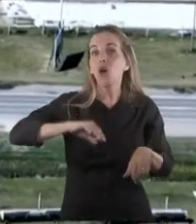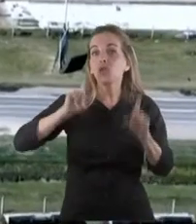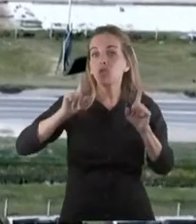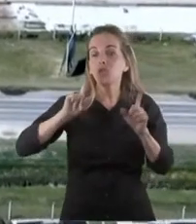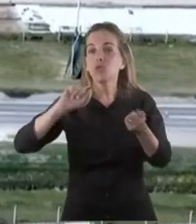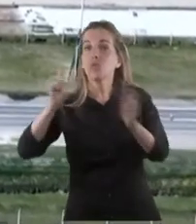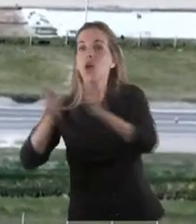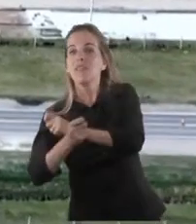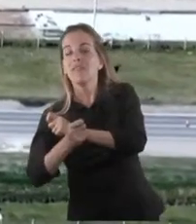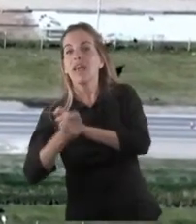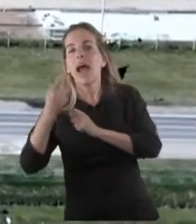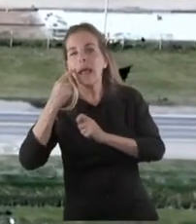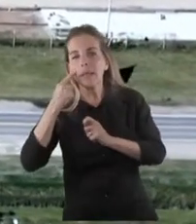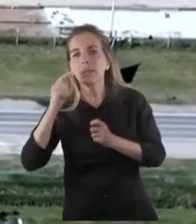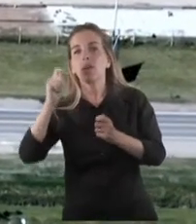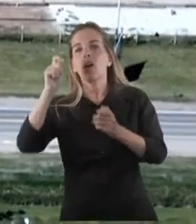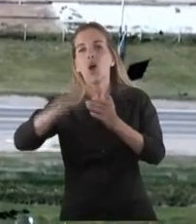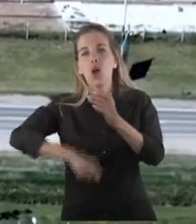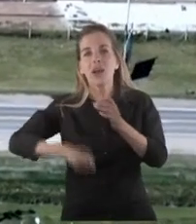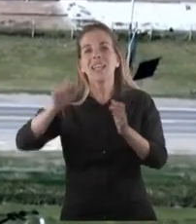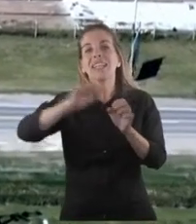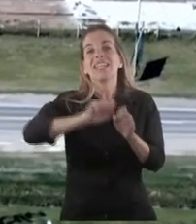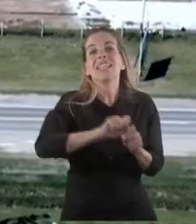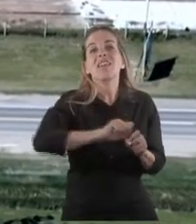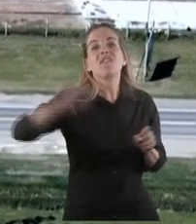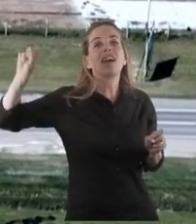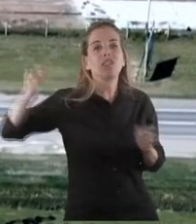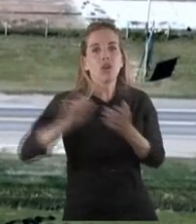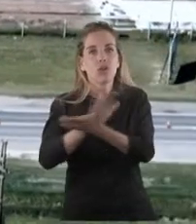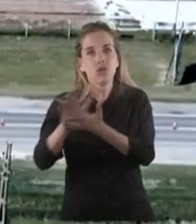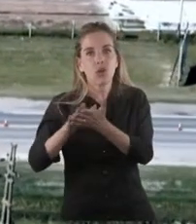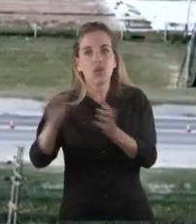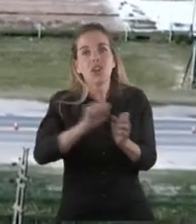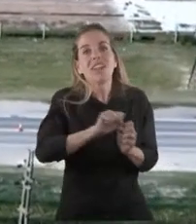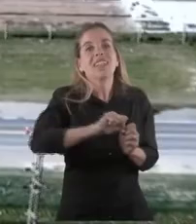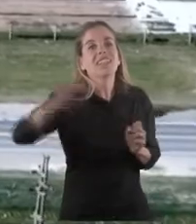los aumentos de los salarios. Las dos cosas.